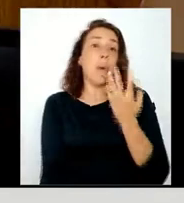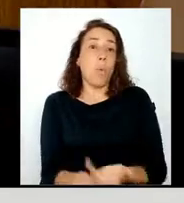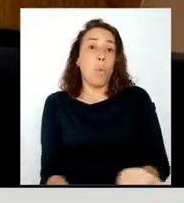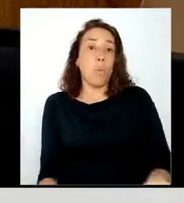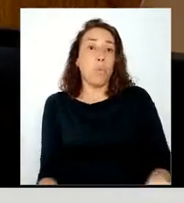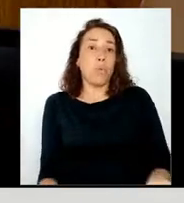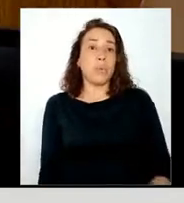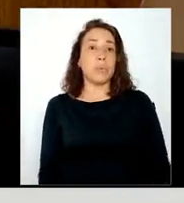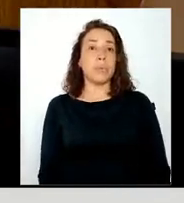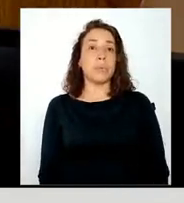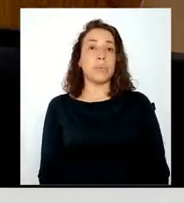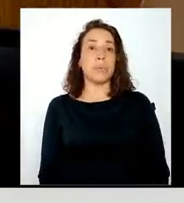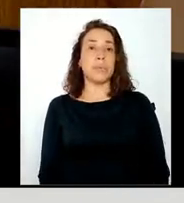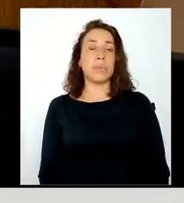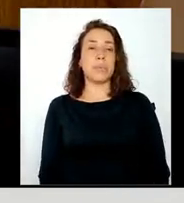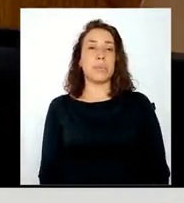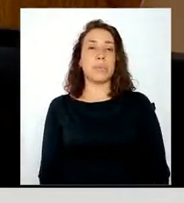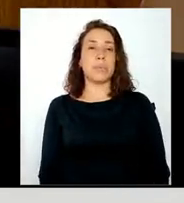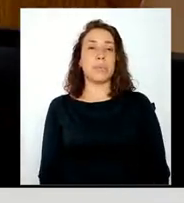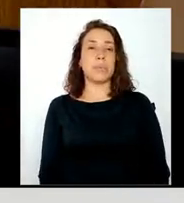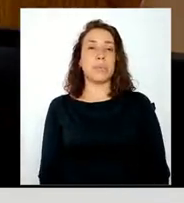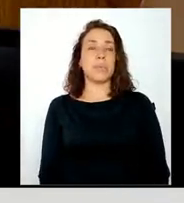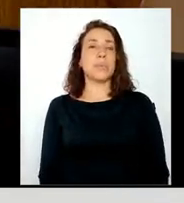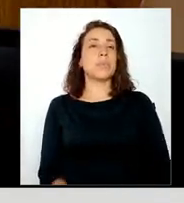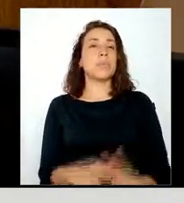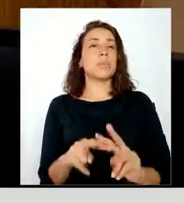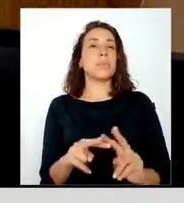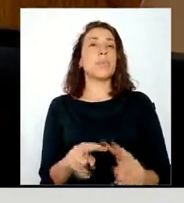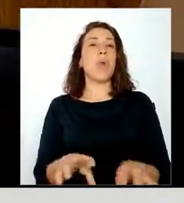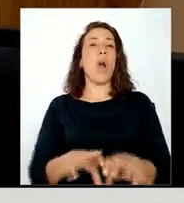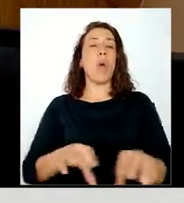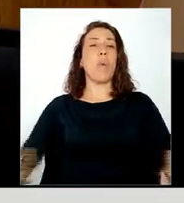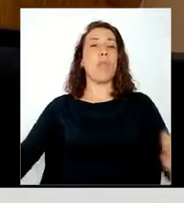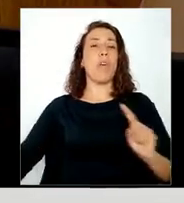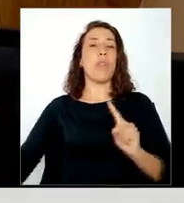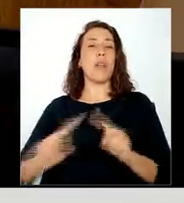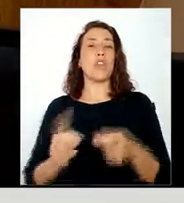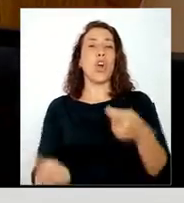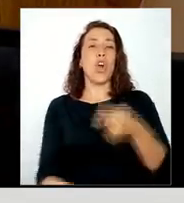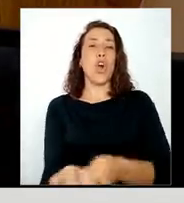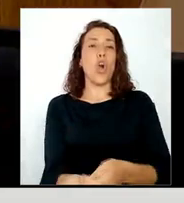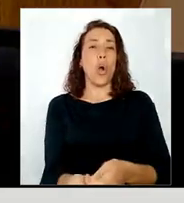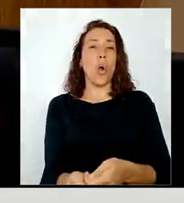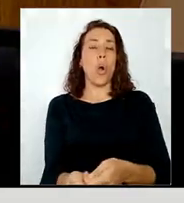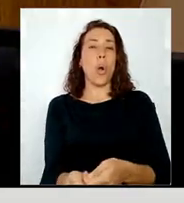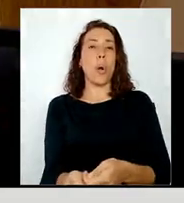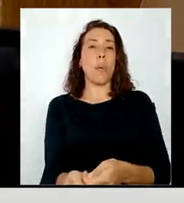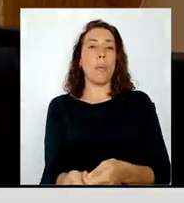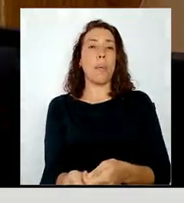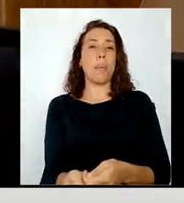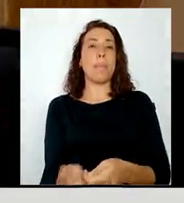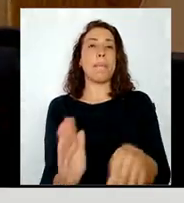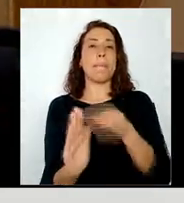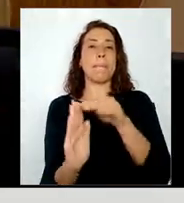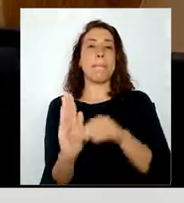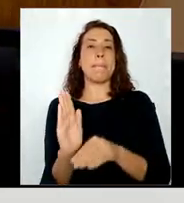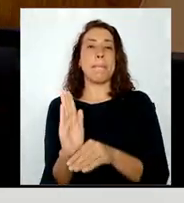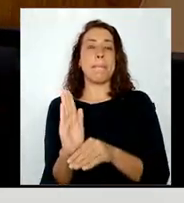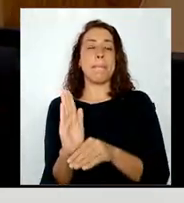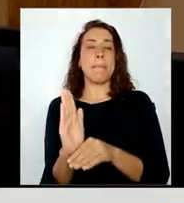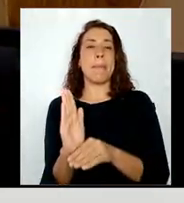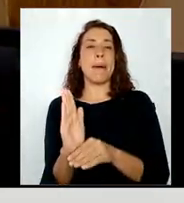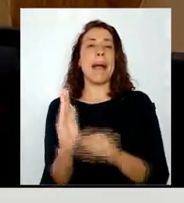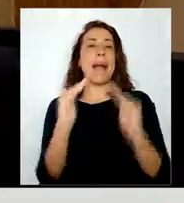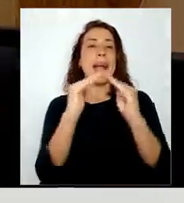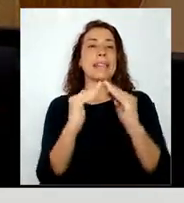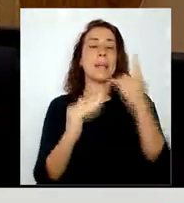se realizó a través de trato directo la compra de la el famoso programa de cajas para Chile En esa ocasión